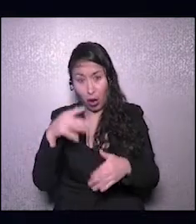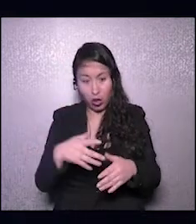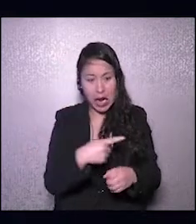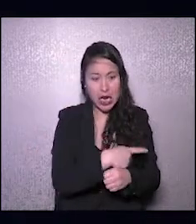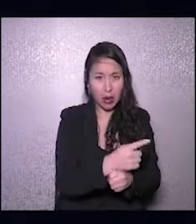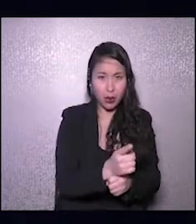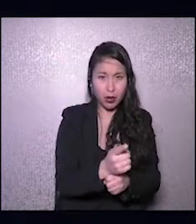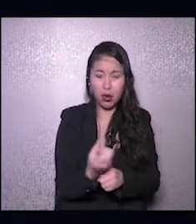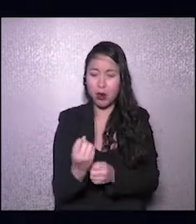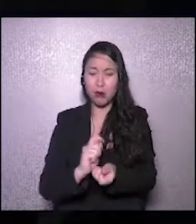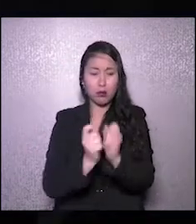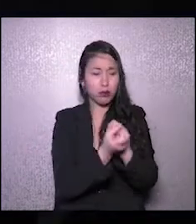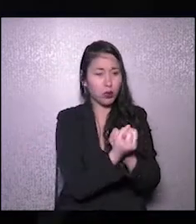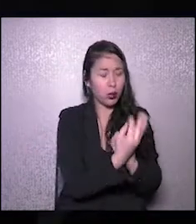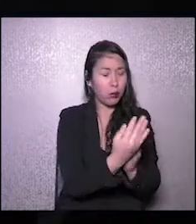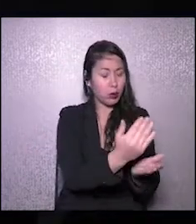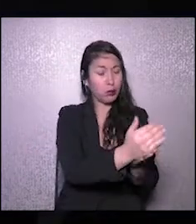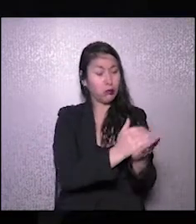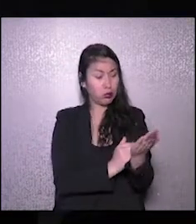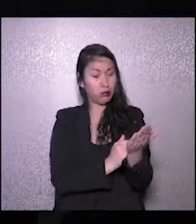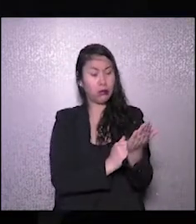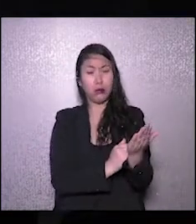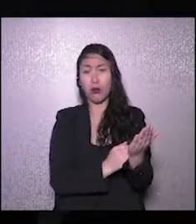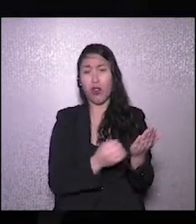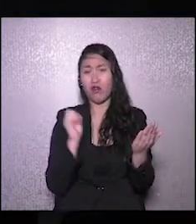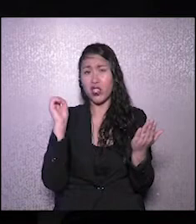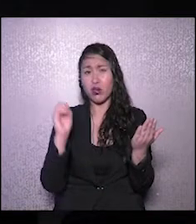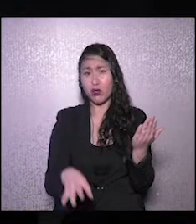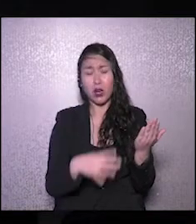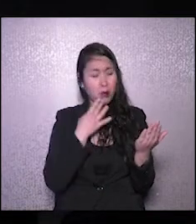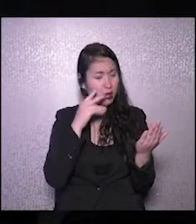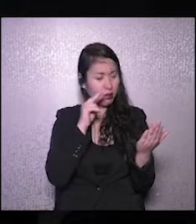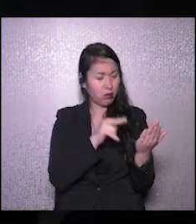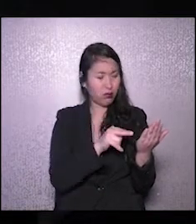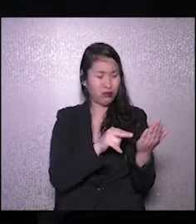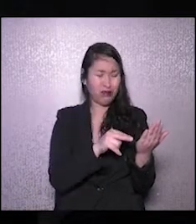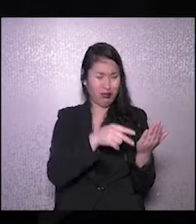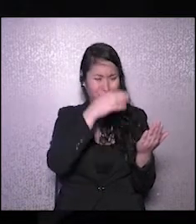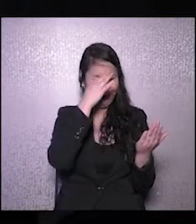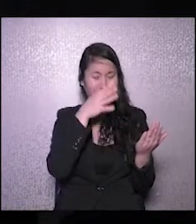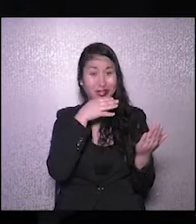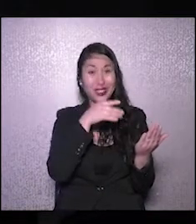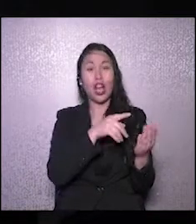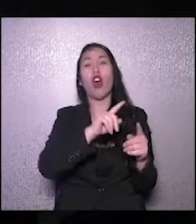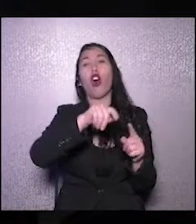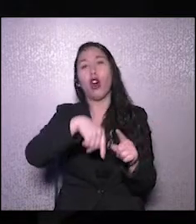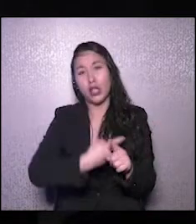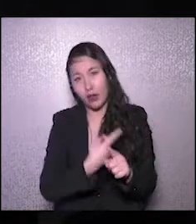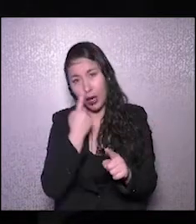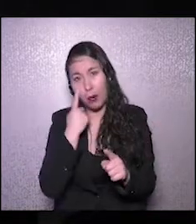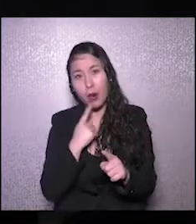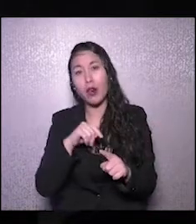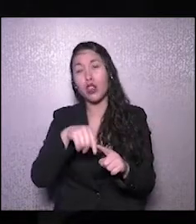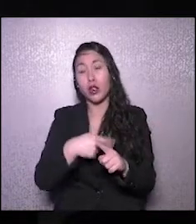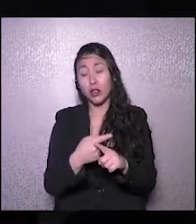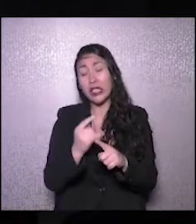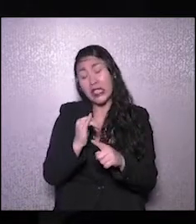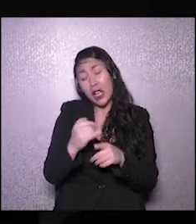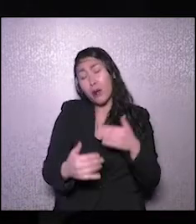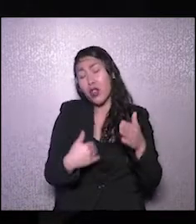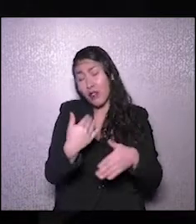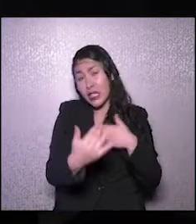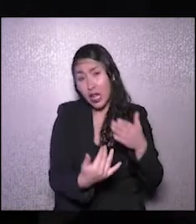¿Sí? Pues tenemos datos que no confían mucho y al final hay que volver a hacerlos en papel. Eso eran las primeras generaciones, ya hemos ido avanzando y hemos ido